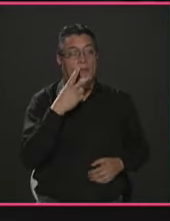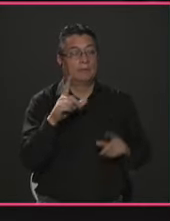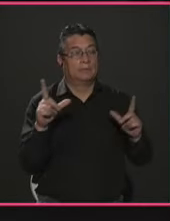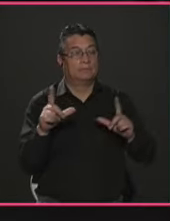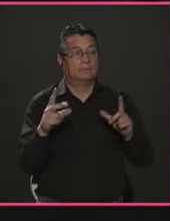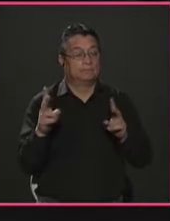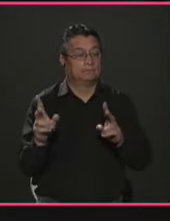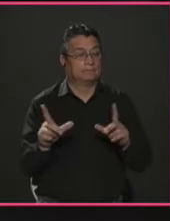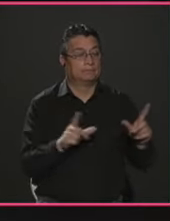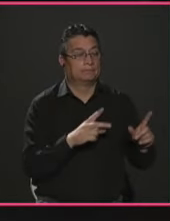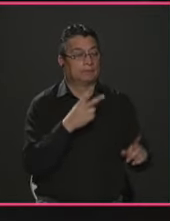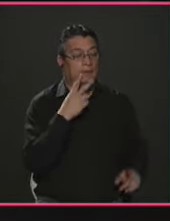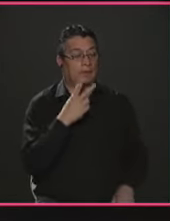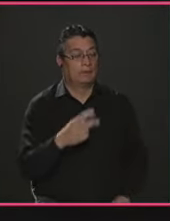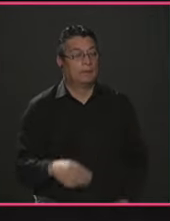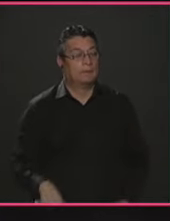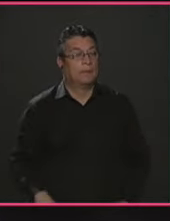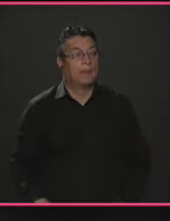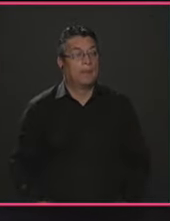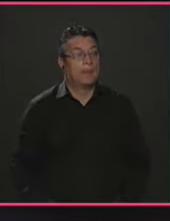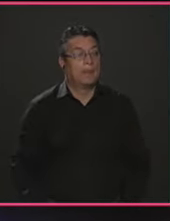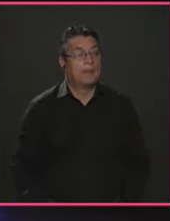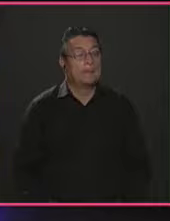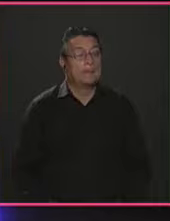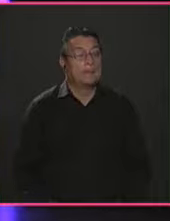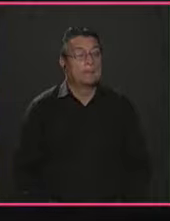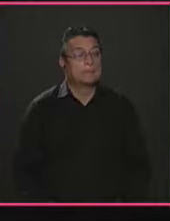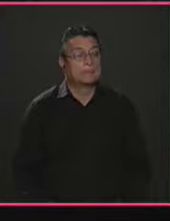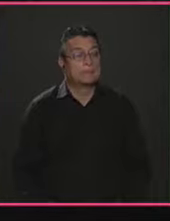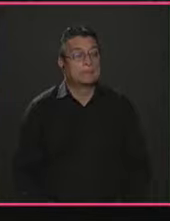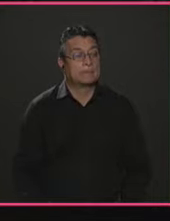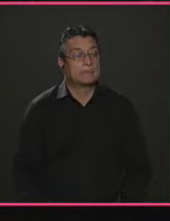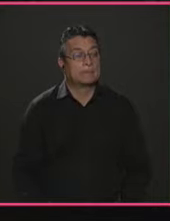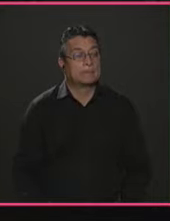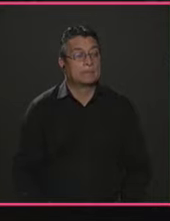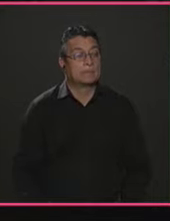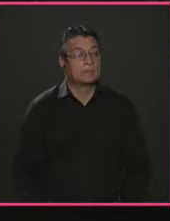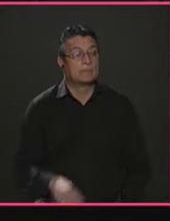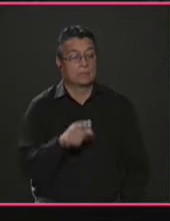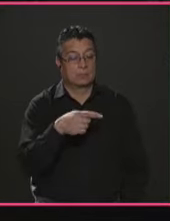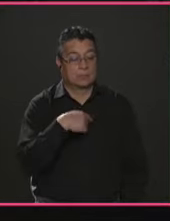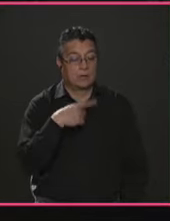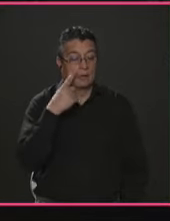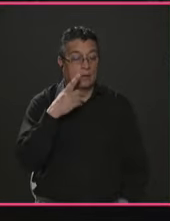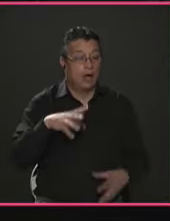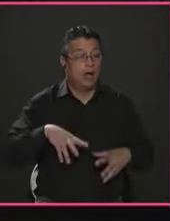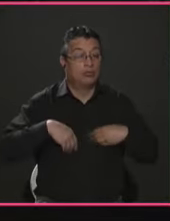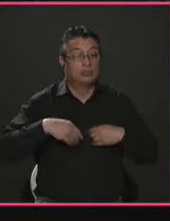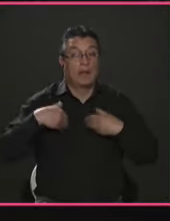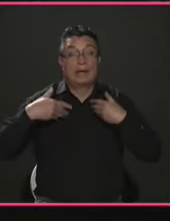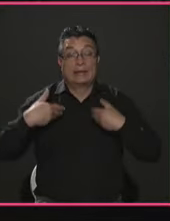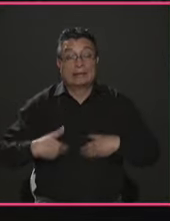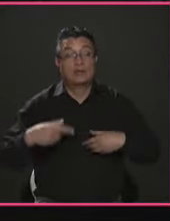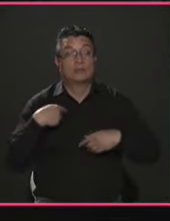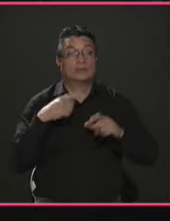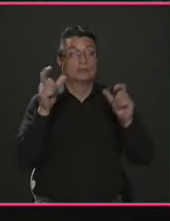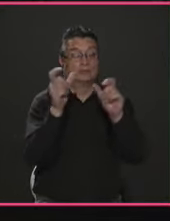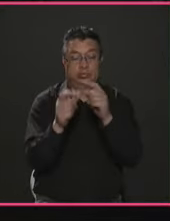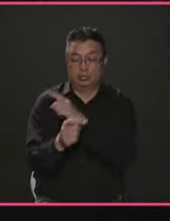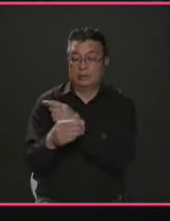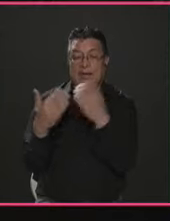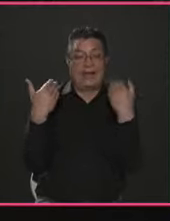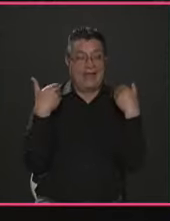la ahí está ahí está como y ahí salió ahí sí está lento cierto como y asumo que ya esta altura también está alcansado los quiero poner el siguiente